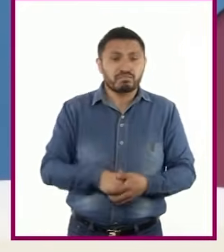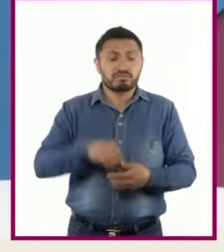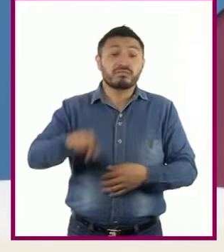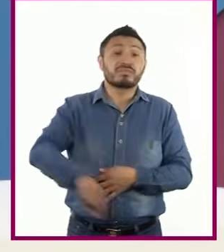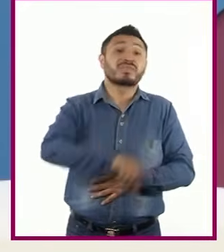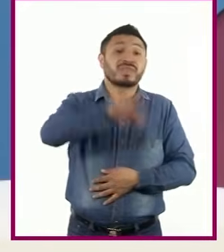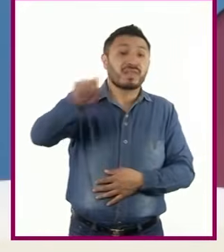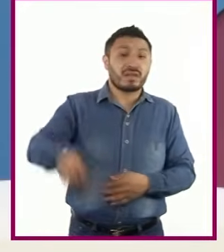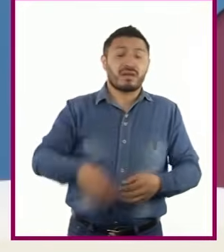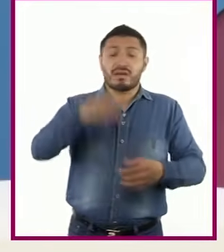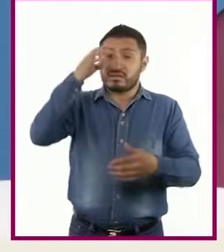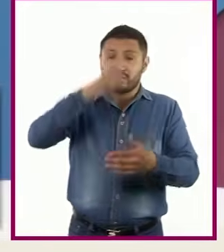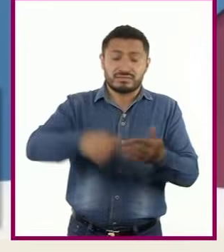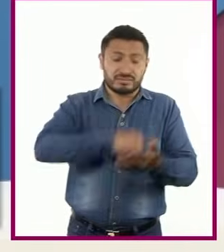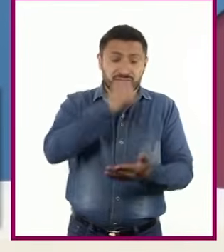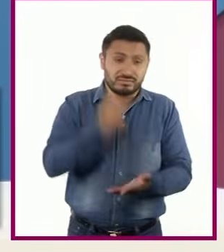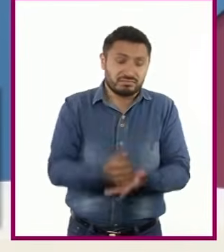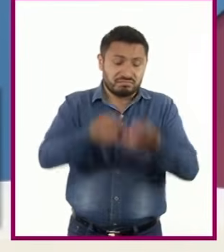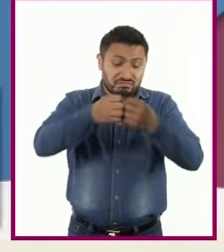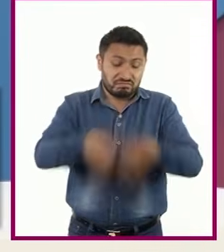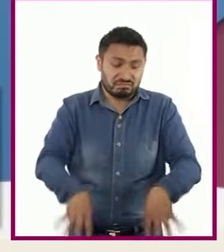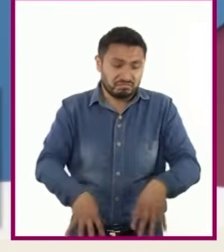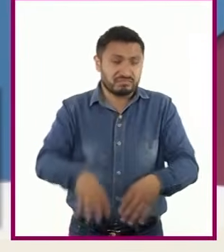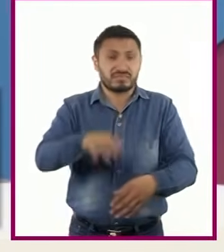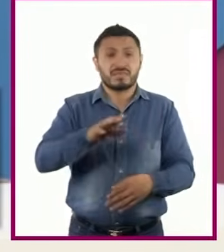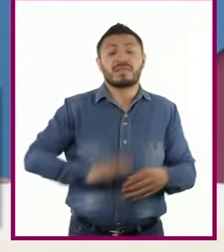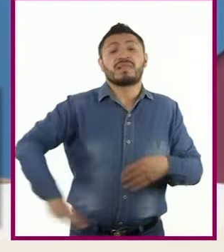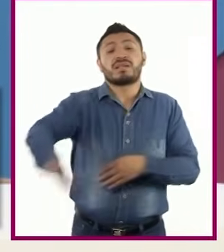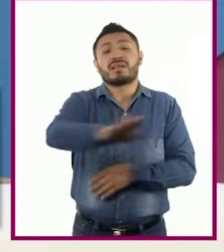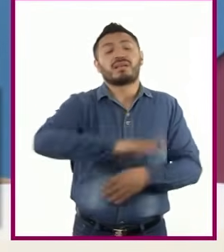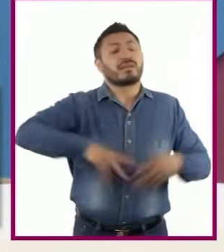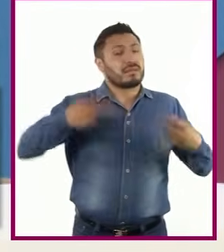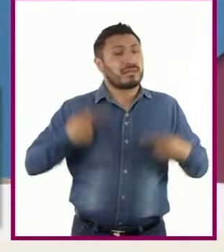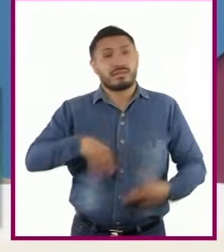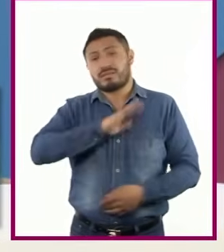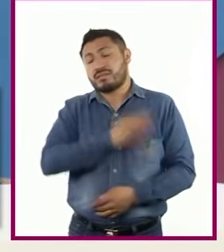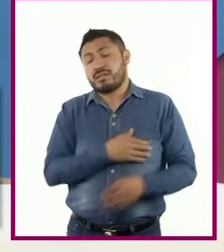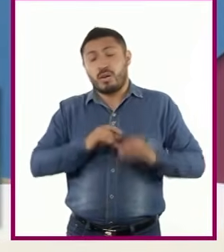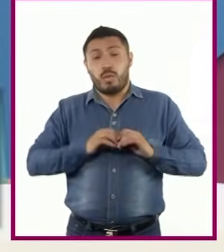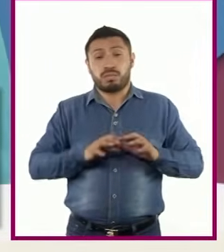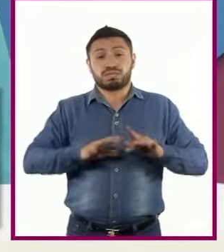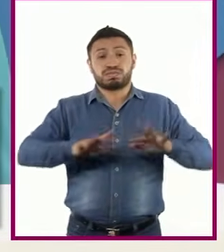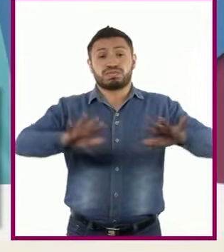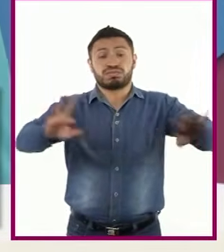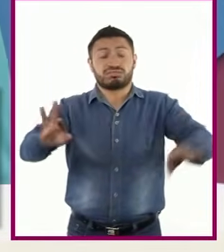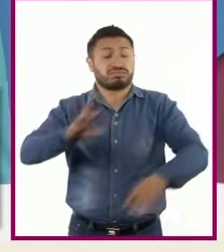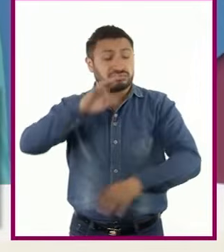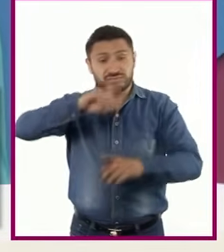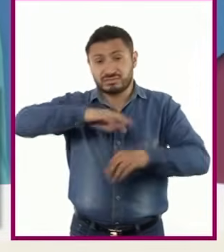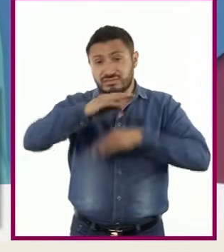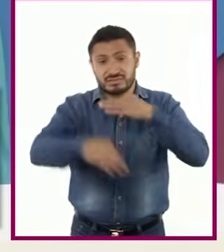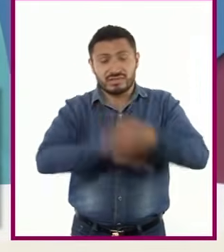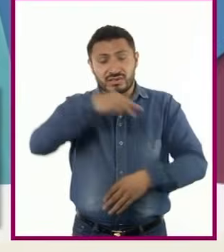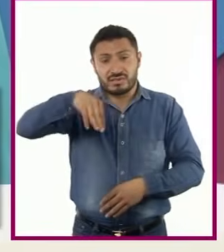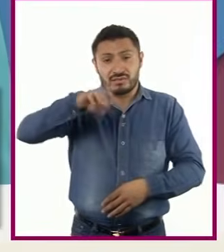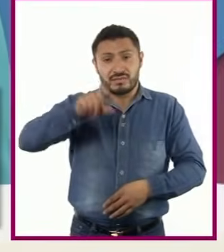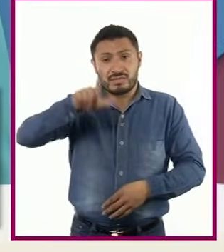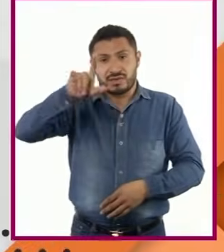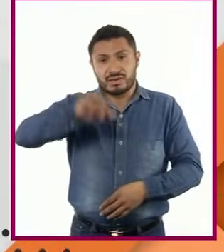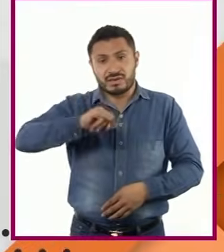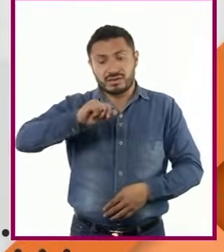de la caída de la ciudad, el dominio español se extendió rápidamente al resto del imperio mexica.